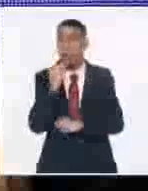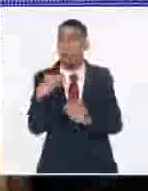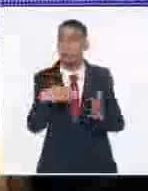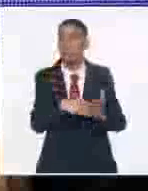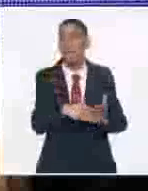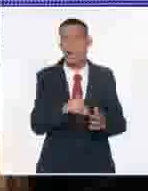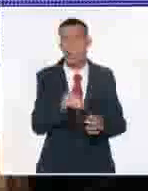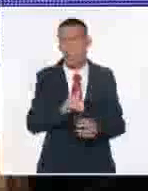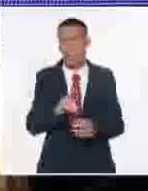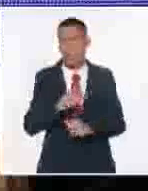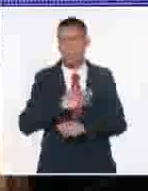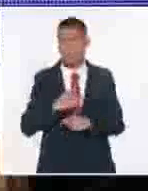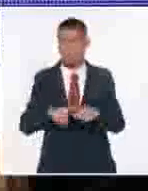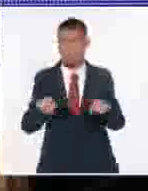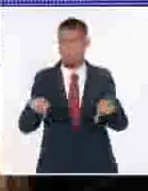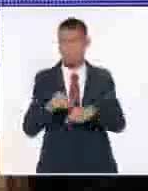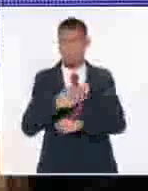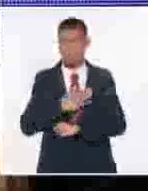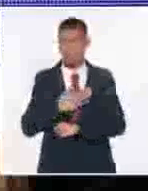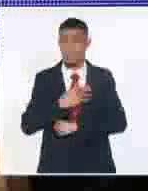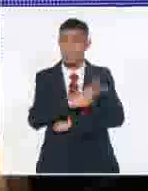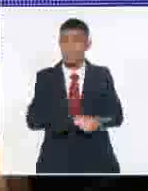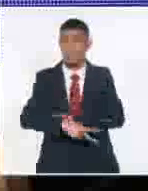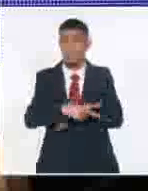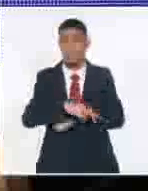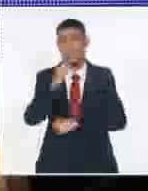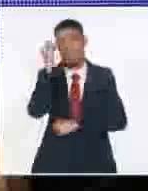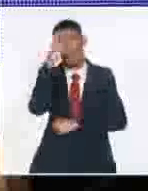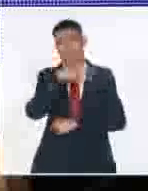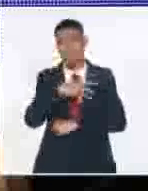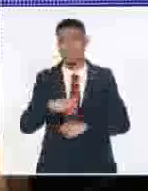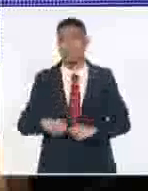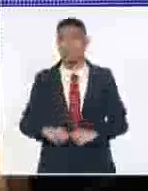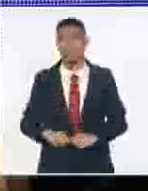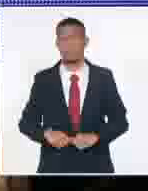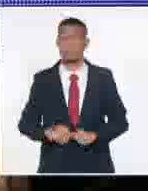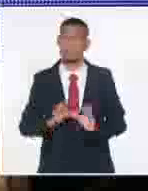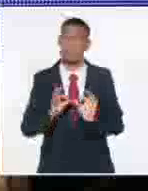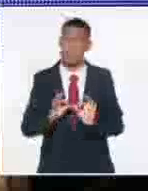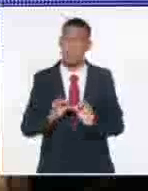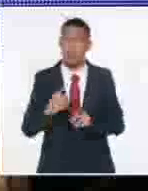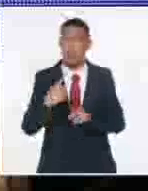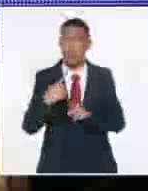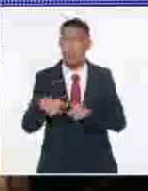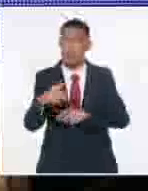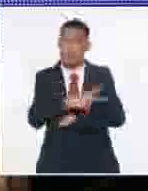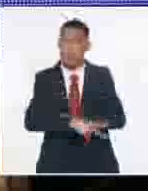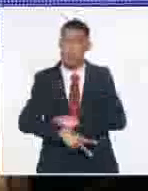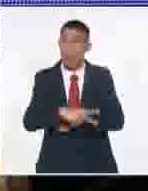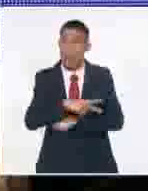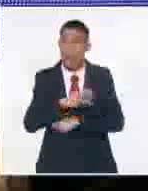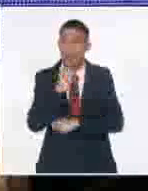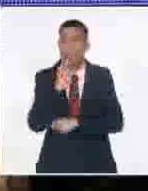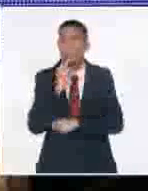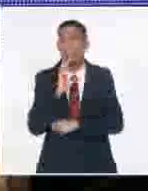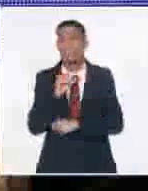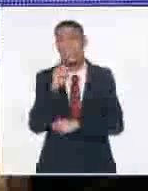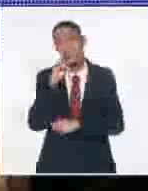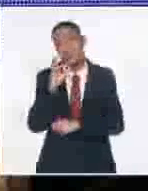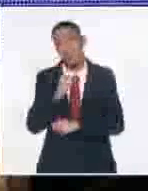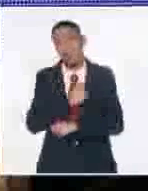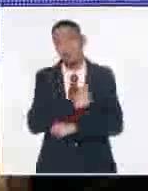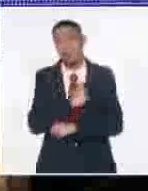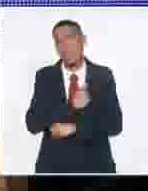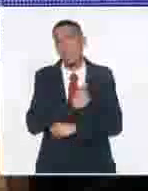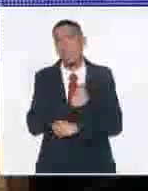puede explicarse por su confianza en que no tendrá que rendir consecuencias por